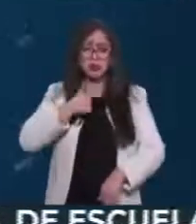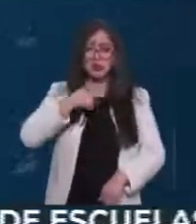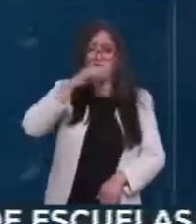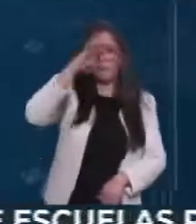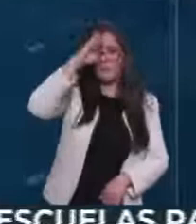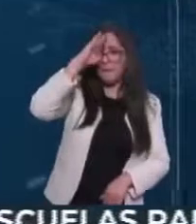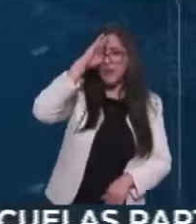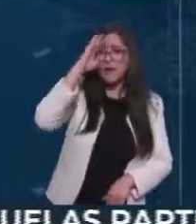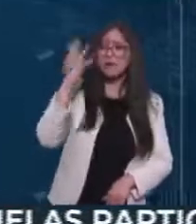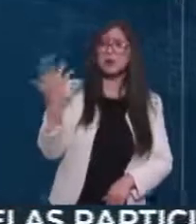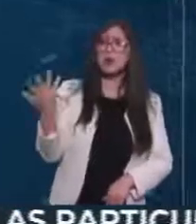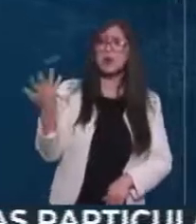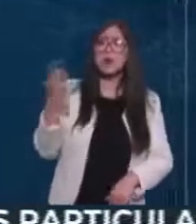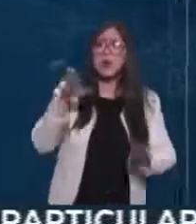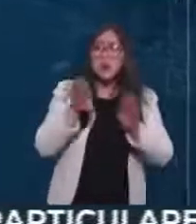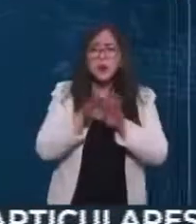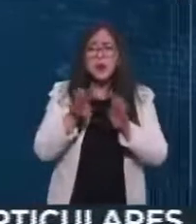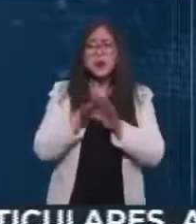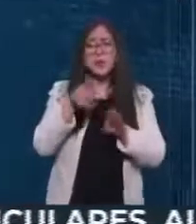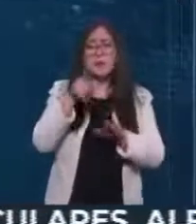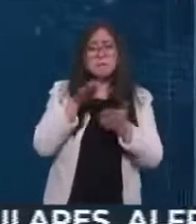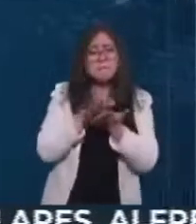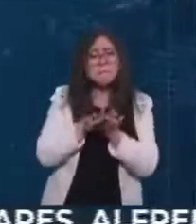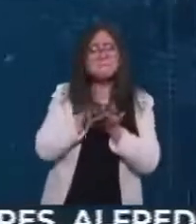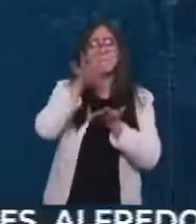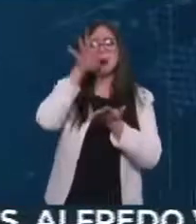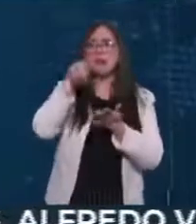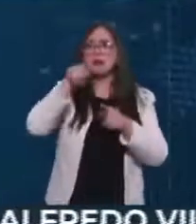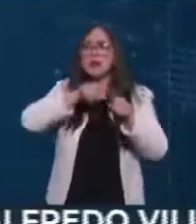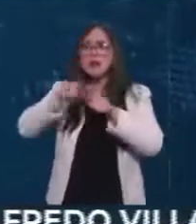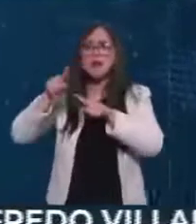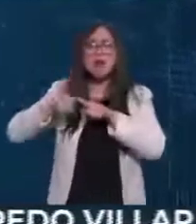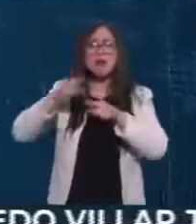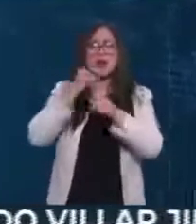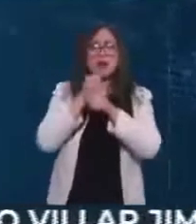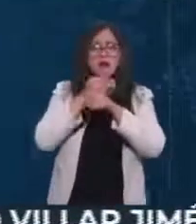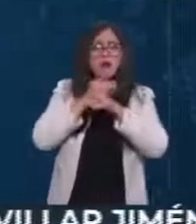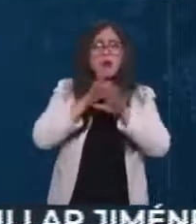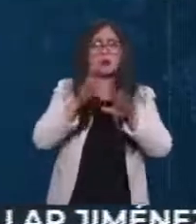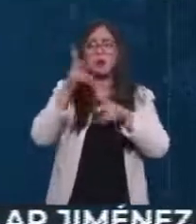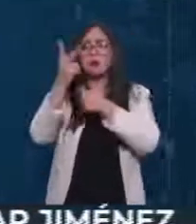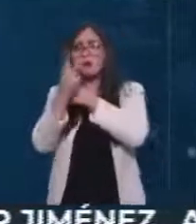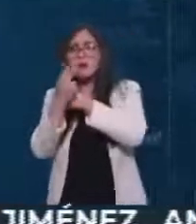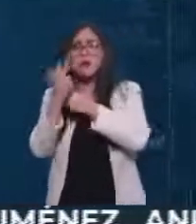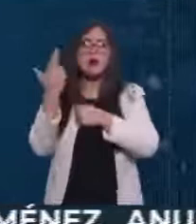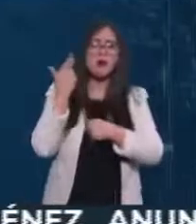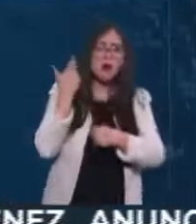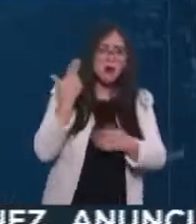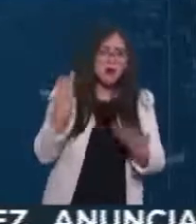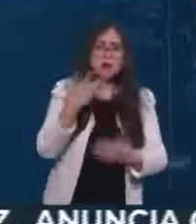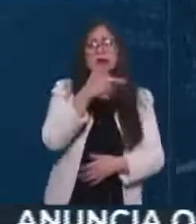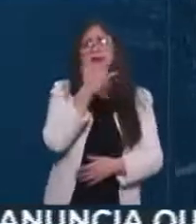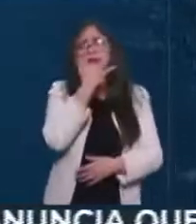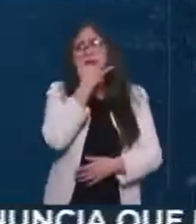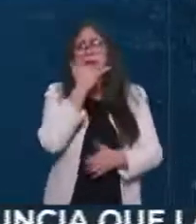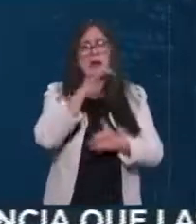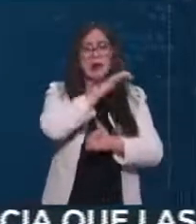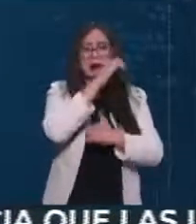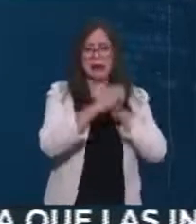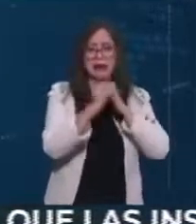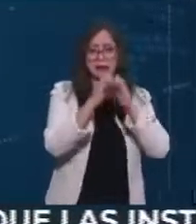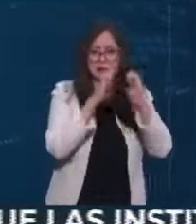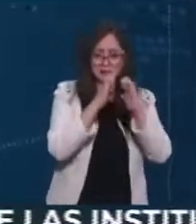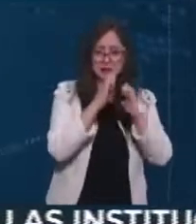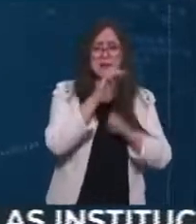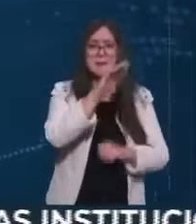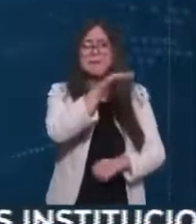dado probablemente una dimensión mayor en medios de comunicación, no lo sé, pero ya nada más para cerrar, perdóname, Mario,